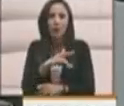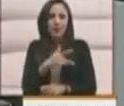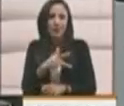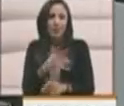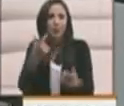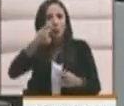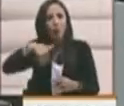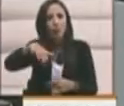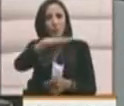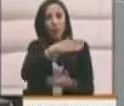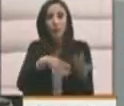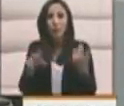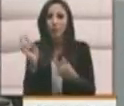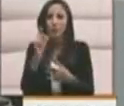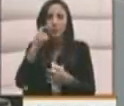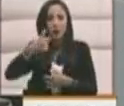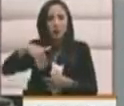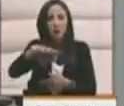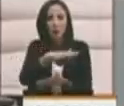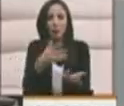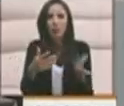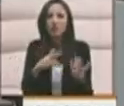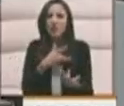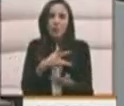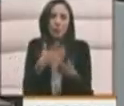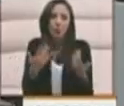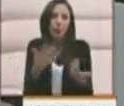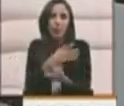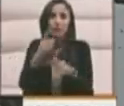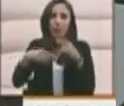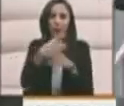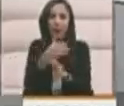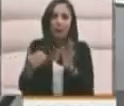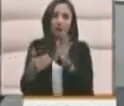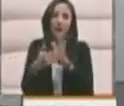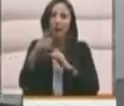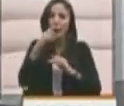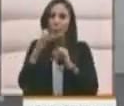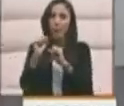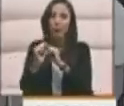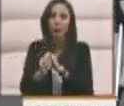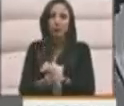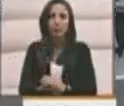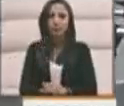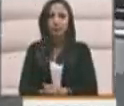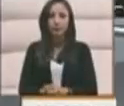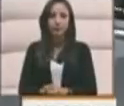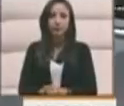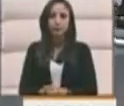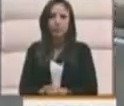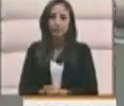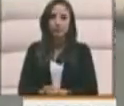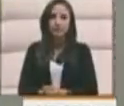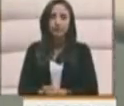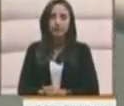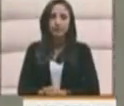del pueblo venezolano luego de enterarse de este magnicidio, intento de magnicidio, gracias a Dios.